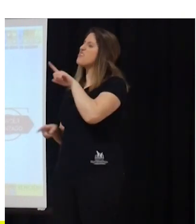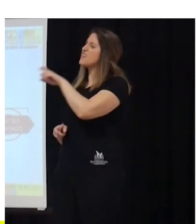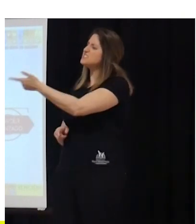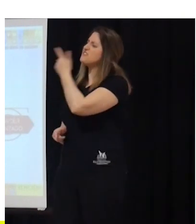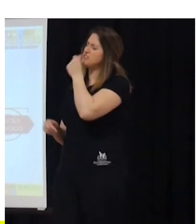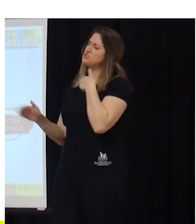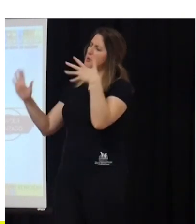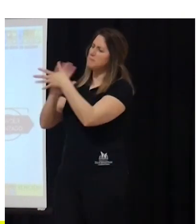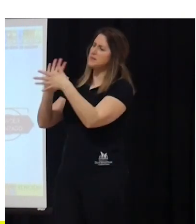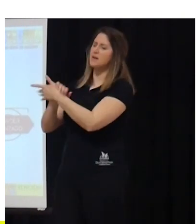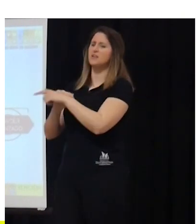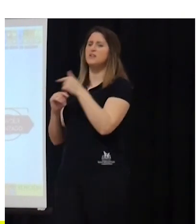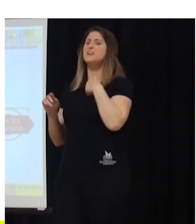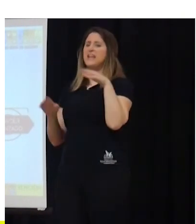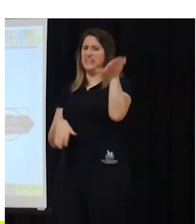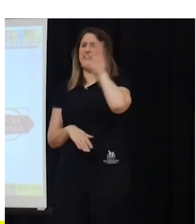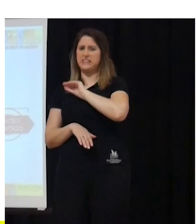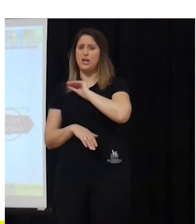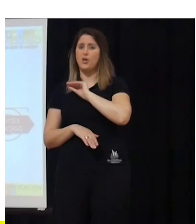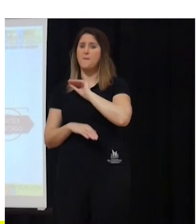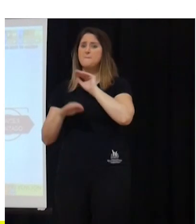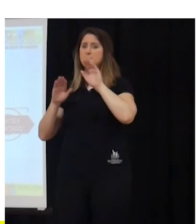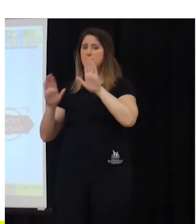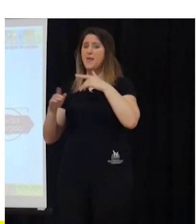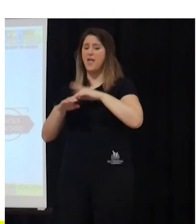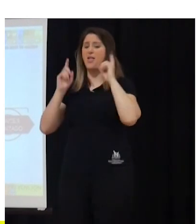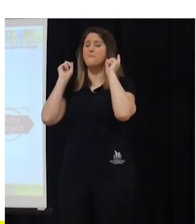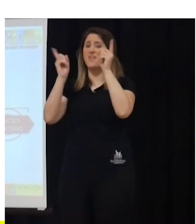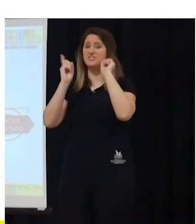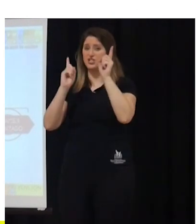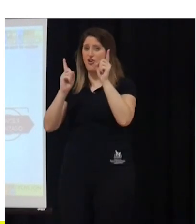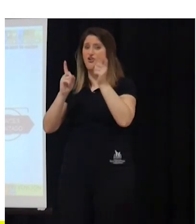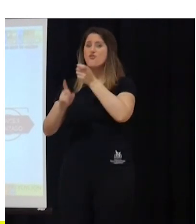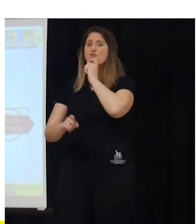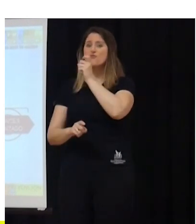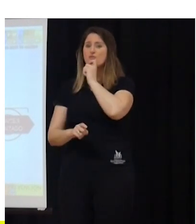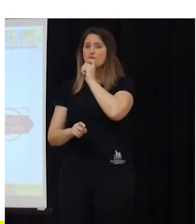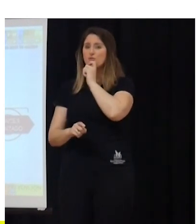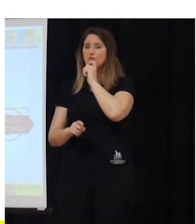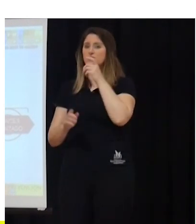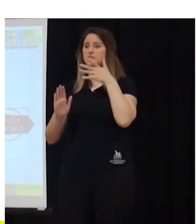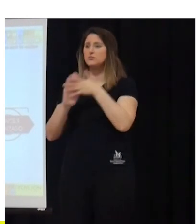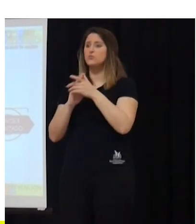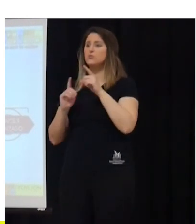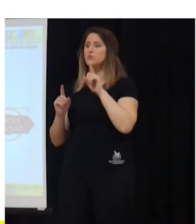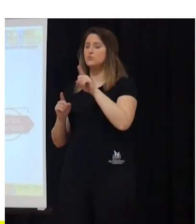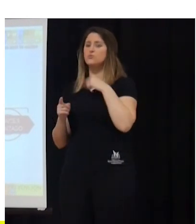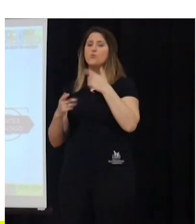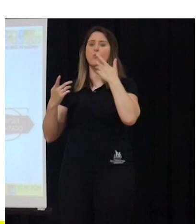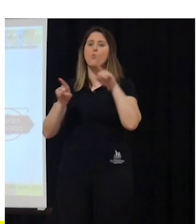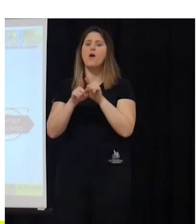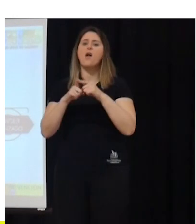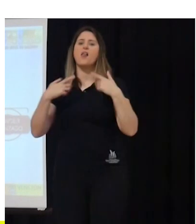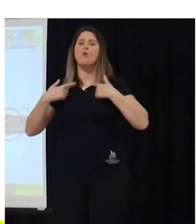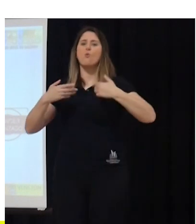fácil. Entenderlo. Para hacer una buena prevención es como si tú coges un tren Valencia,